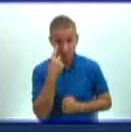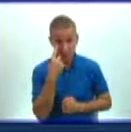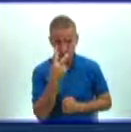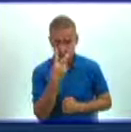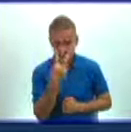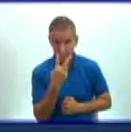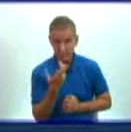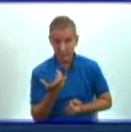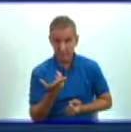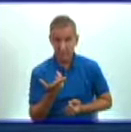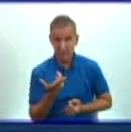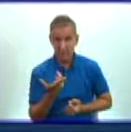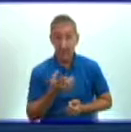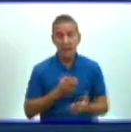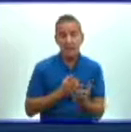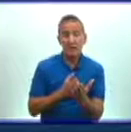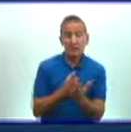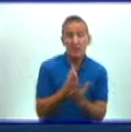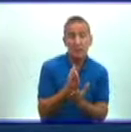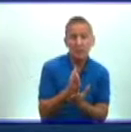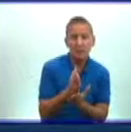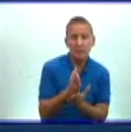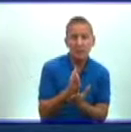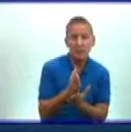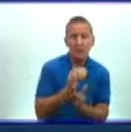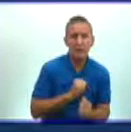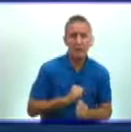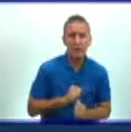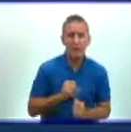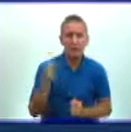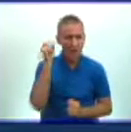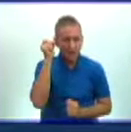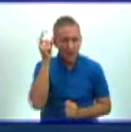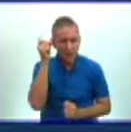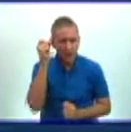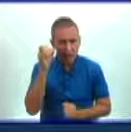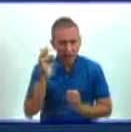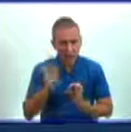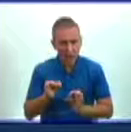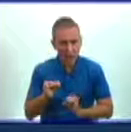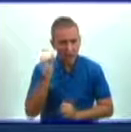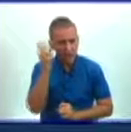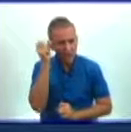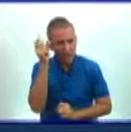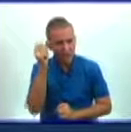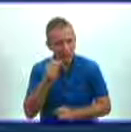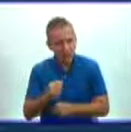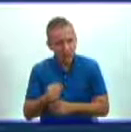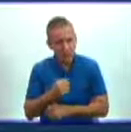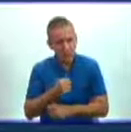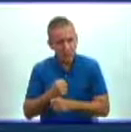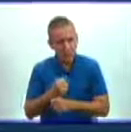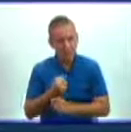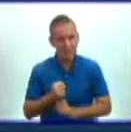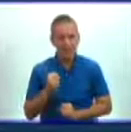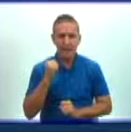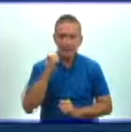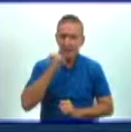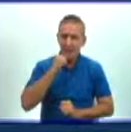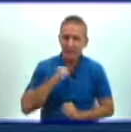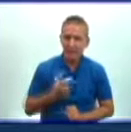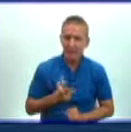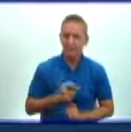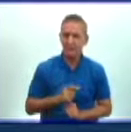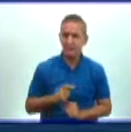además, para continuar sobre la misma idea. utilizo además. ¿Vieron